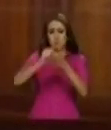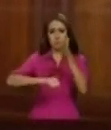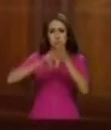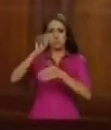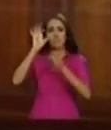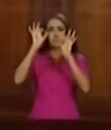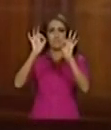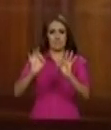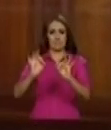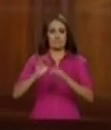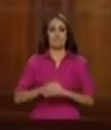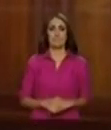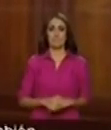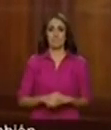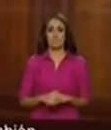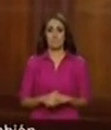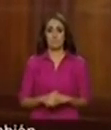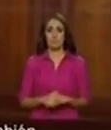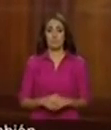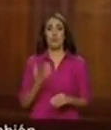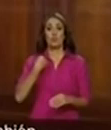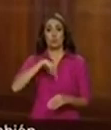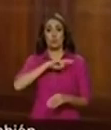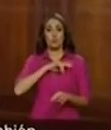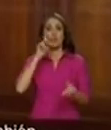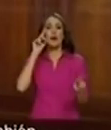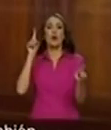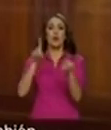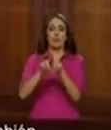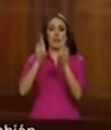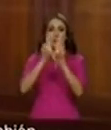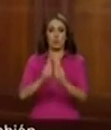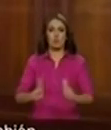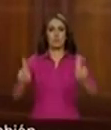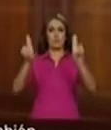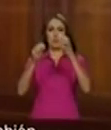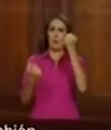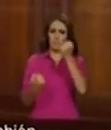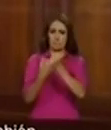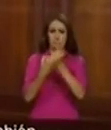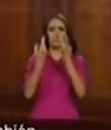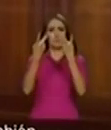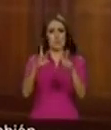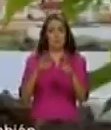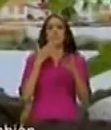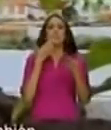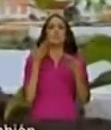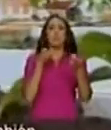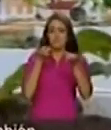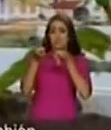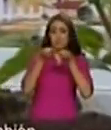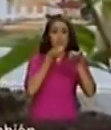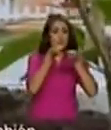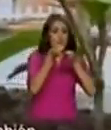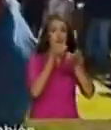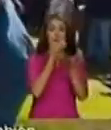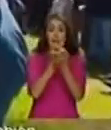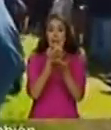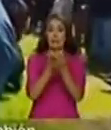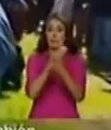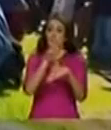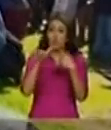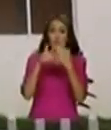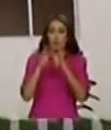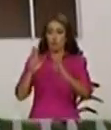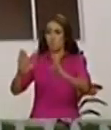acuerdo a nivel de staff. Hemos acordado con Naciones Unidas su apoyo también, para monitorear que los recursos del Estado se